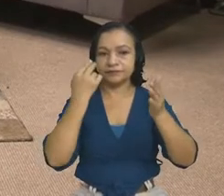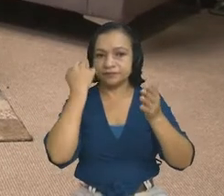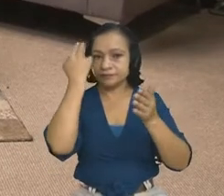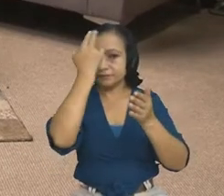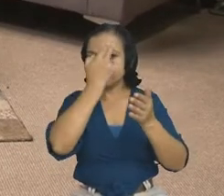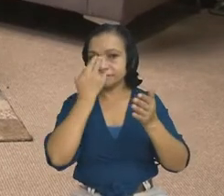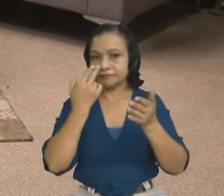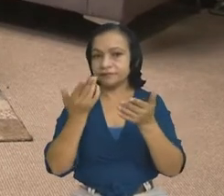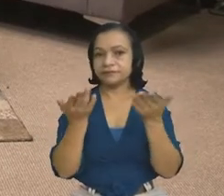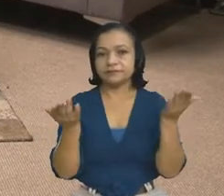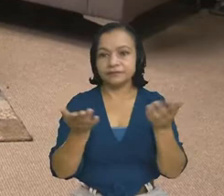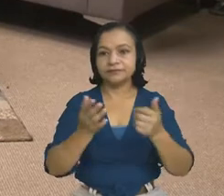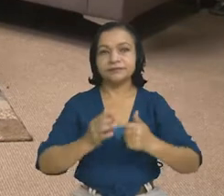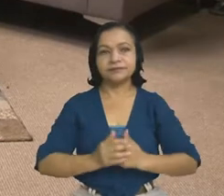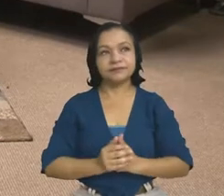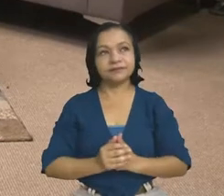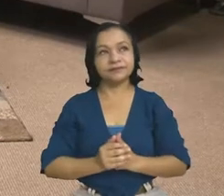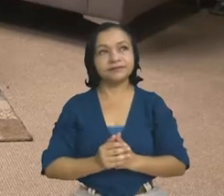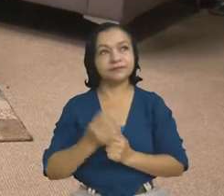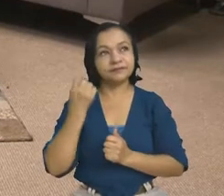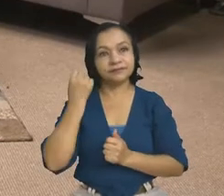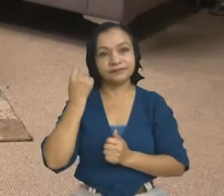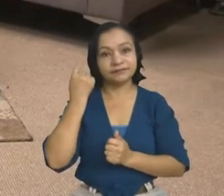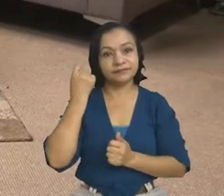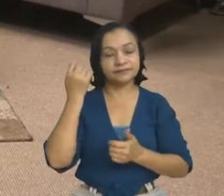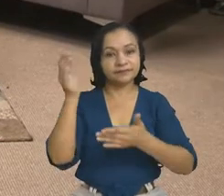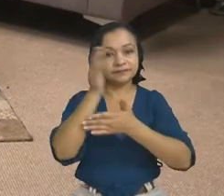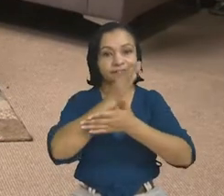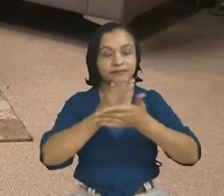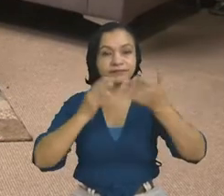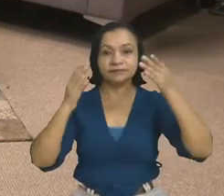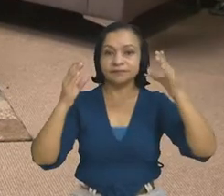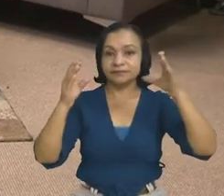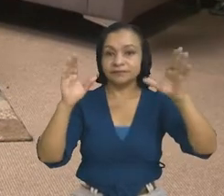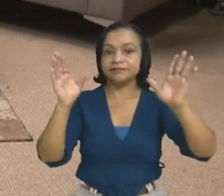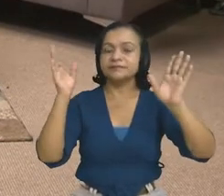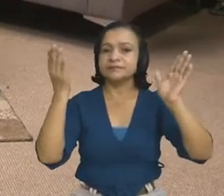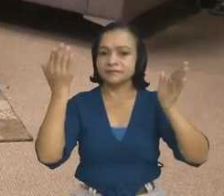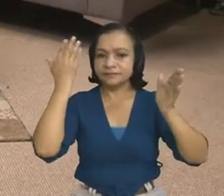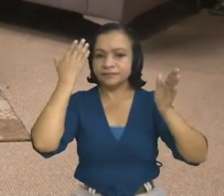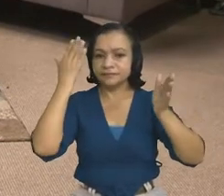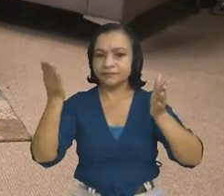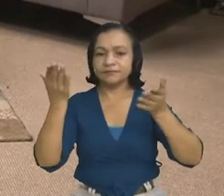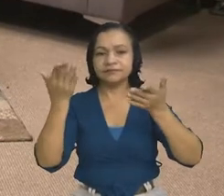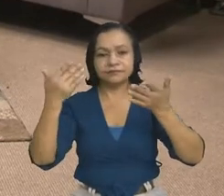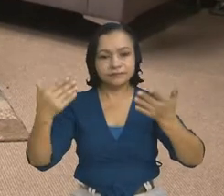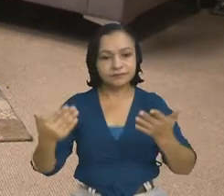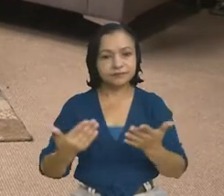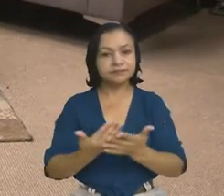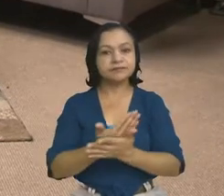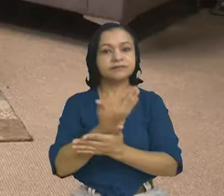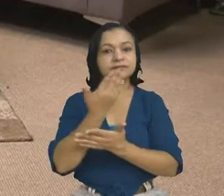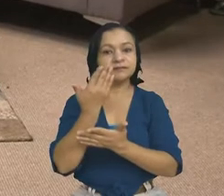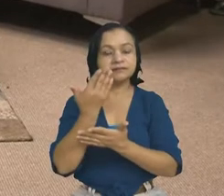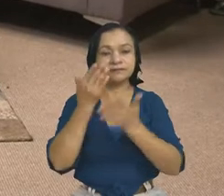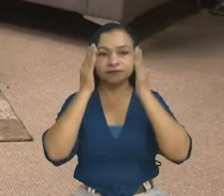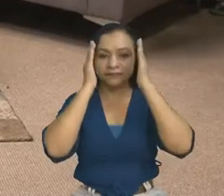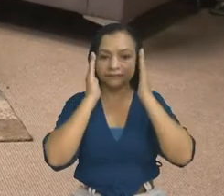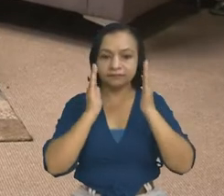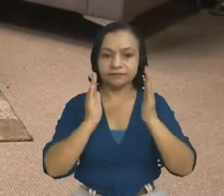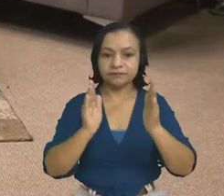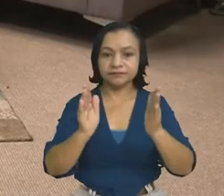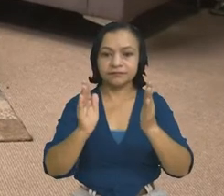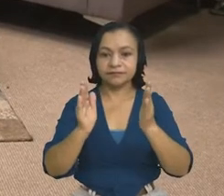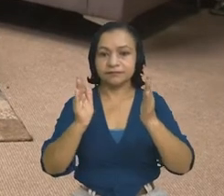riesgo de obviedad, ¿verdad? Sobreentendemos algunas cosas, pero también entendemos que es parte también de una cosmovisión nueva en la que la atención no solo